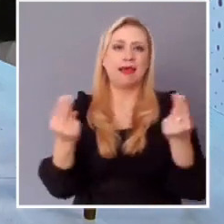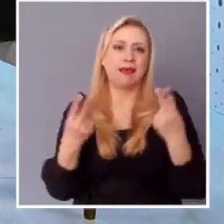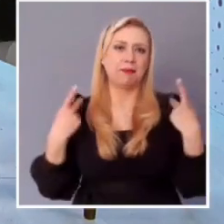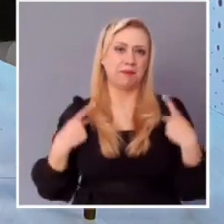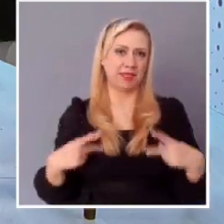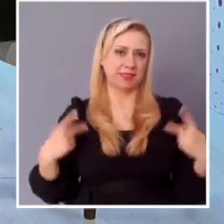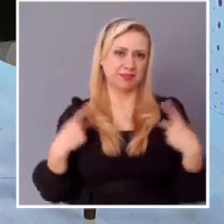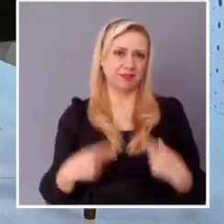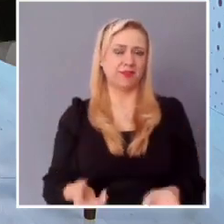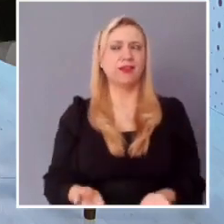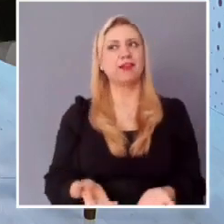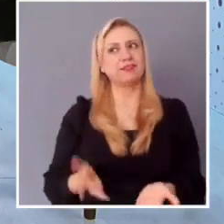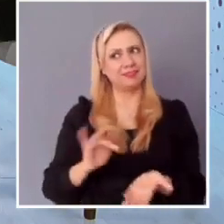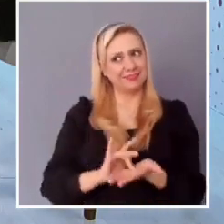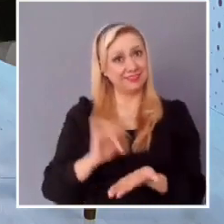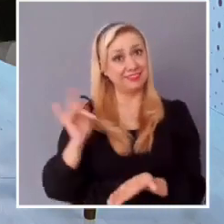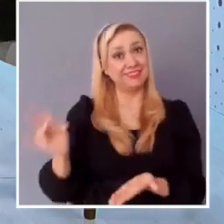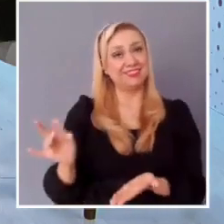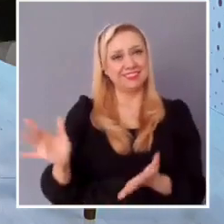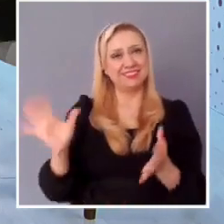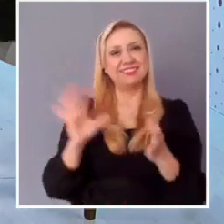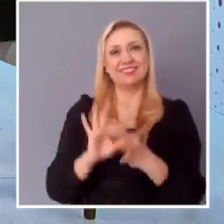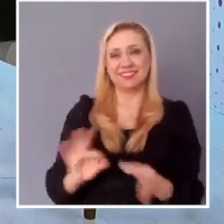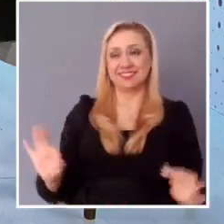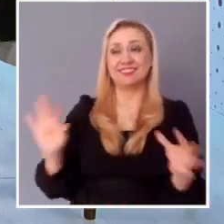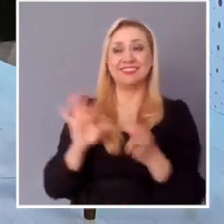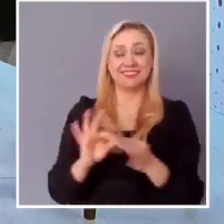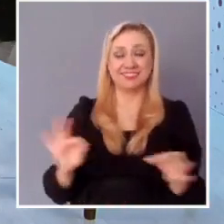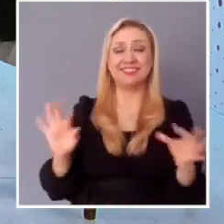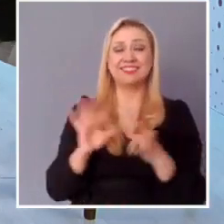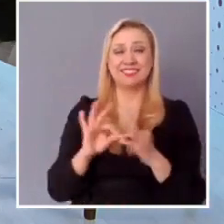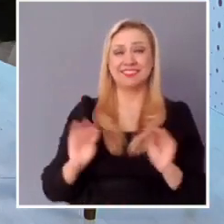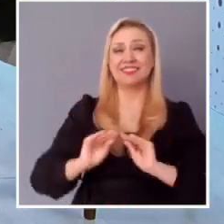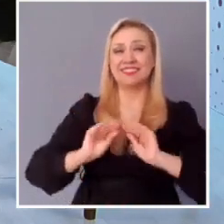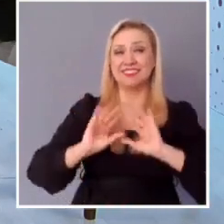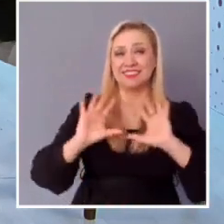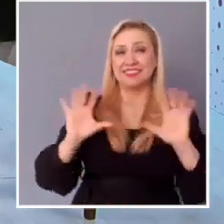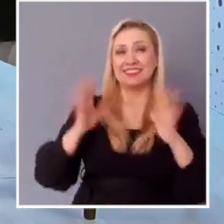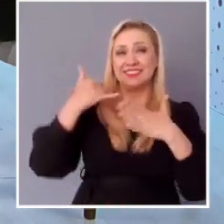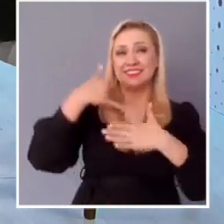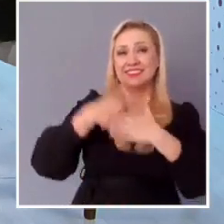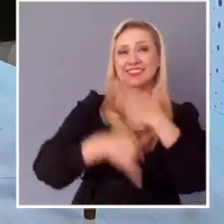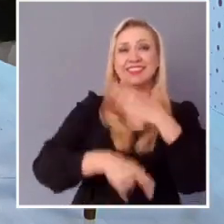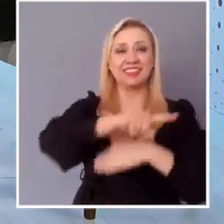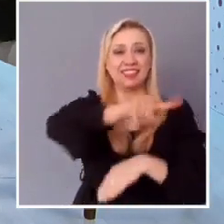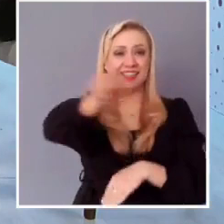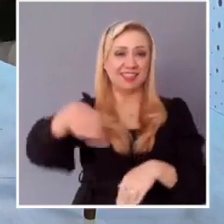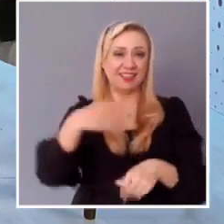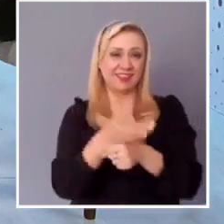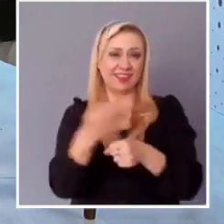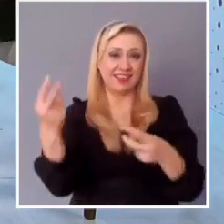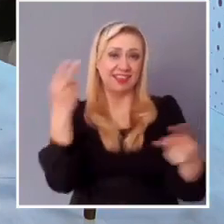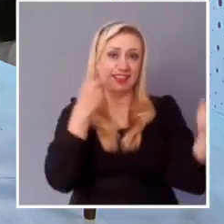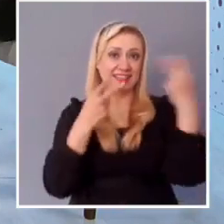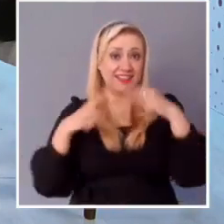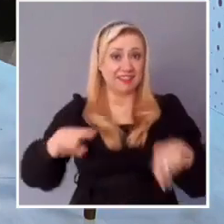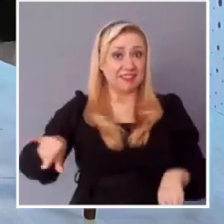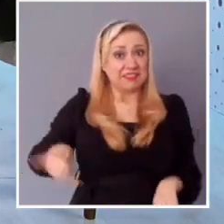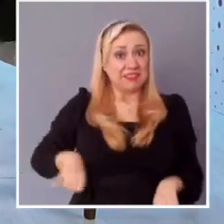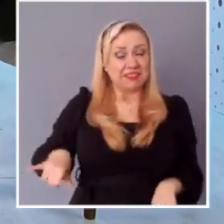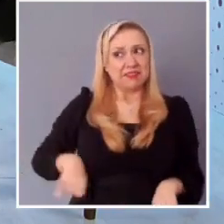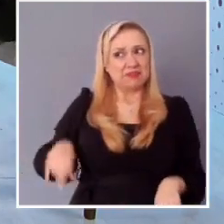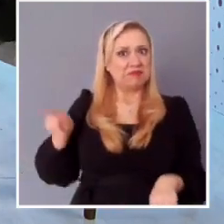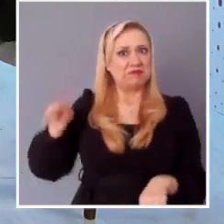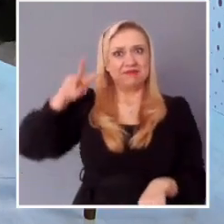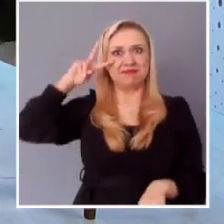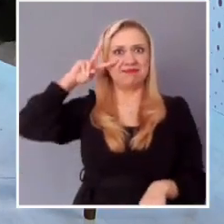que, gracias por la anotación, porque bueno, fue muy exhaustiva y bueno, para todos los que nos interesan estos temas es